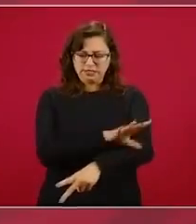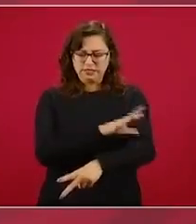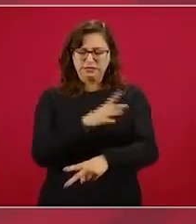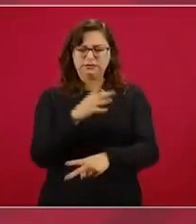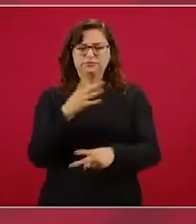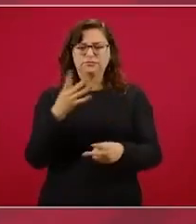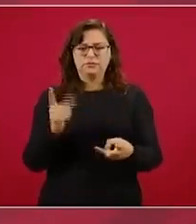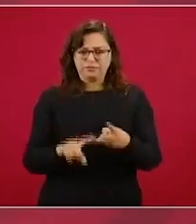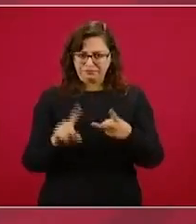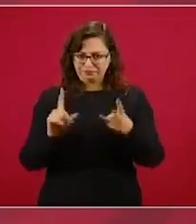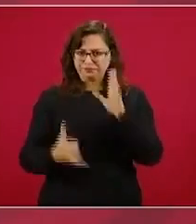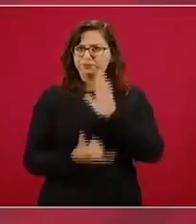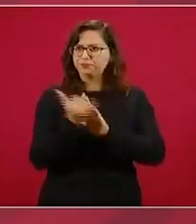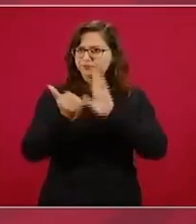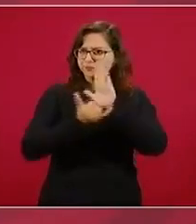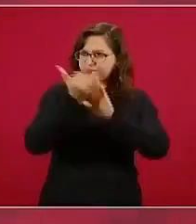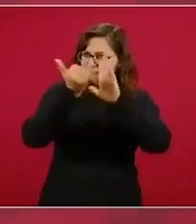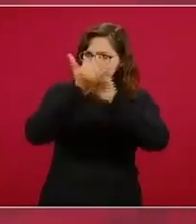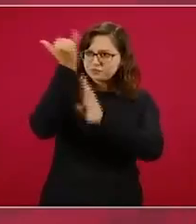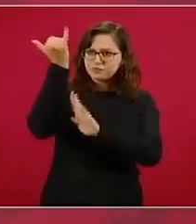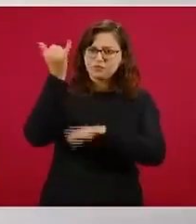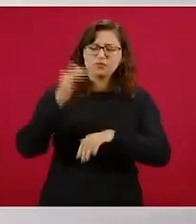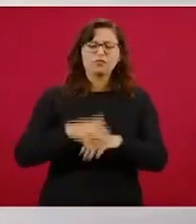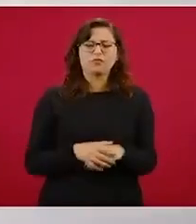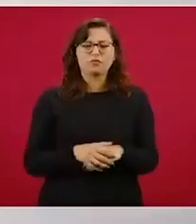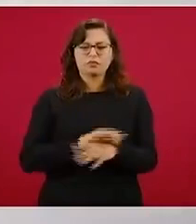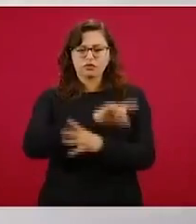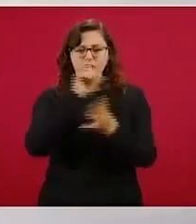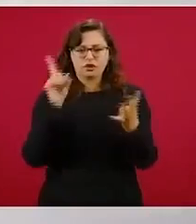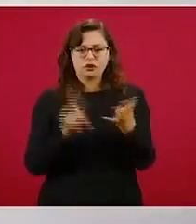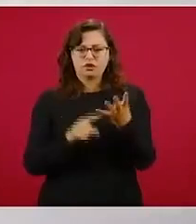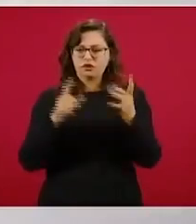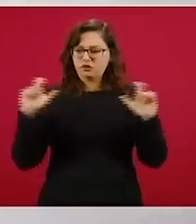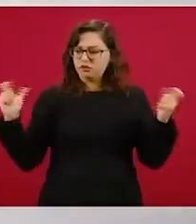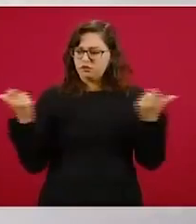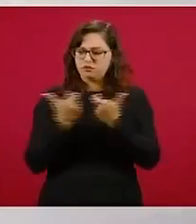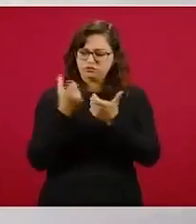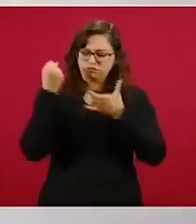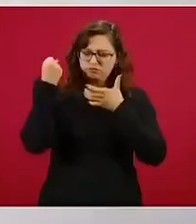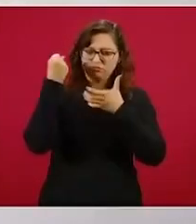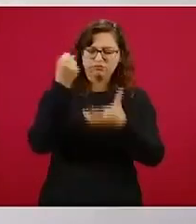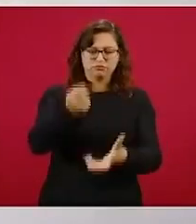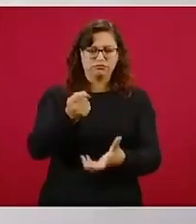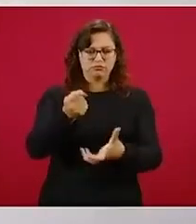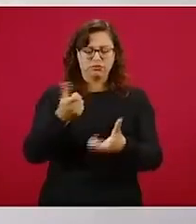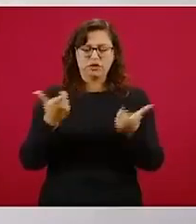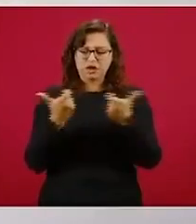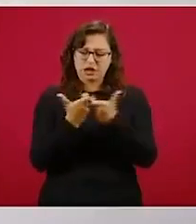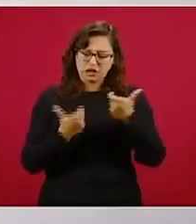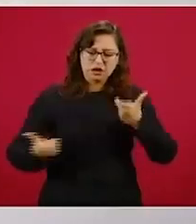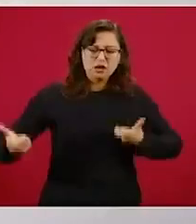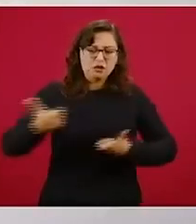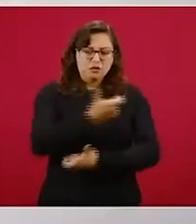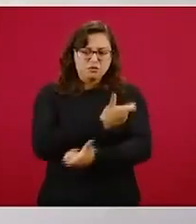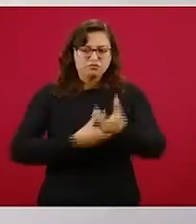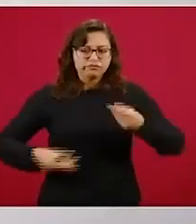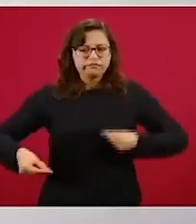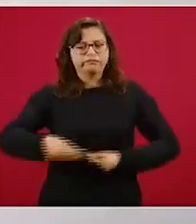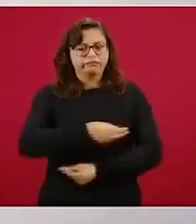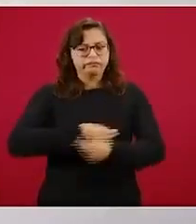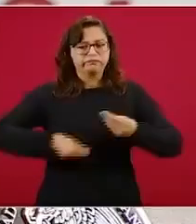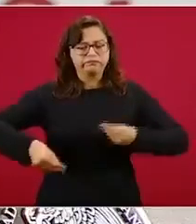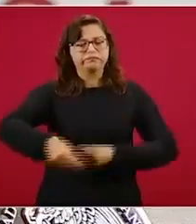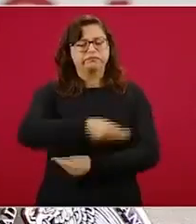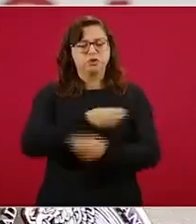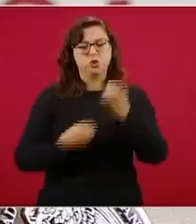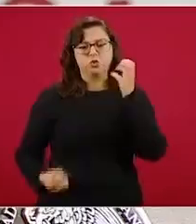tiene que ver con obras, tiene que ver con inversión para reactivar la economía y crear